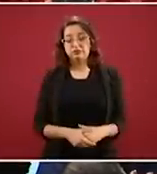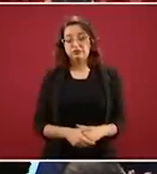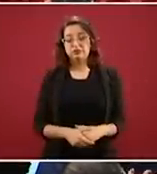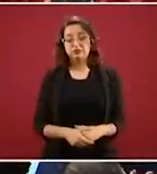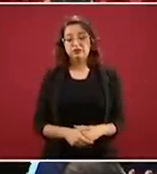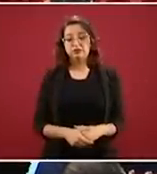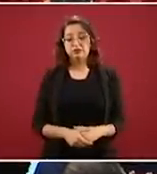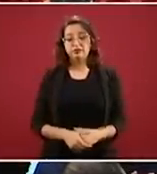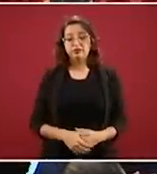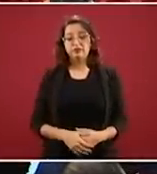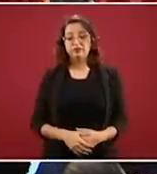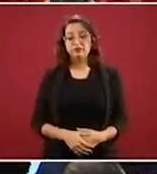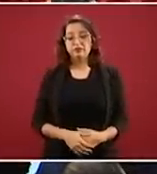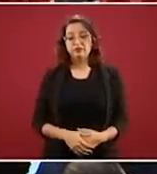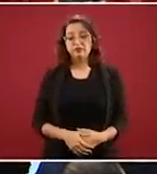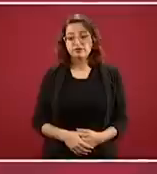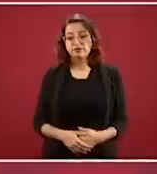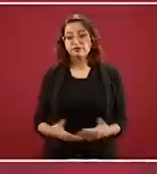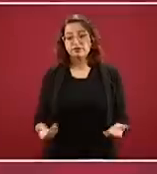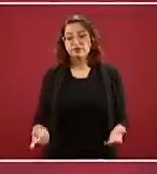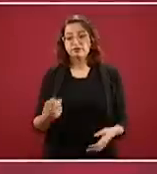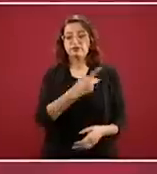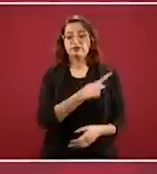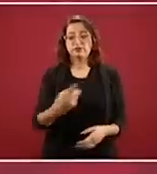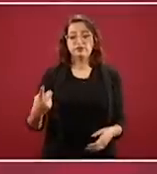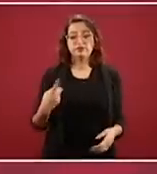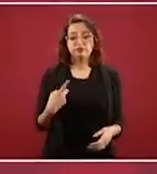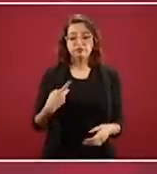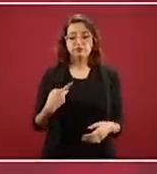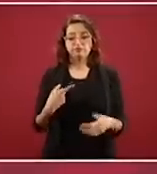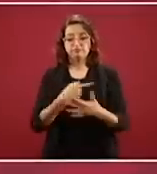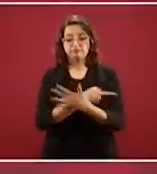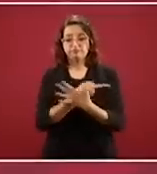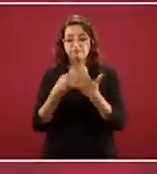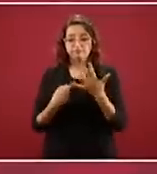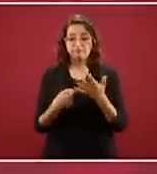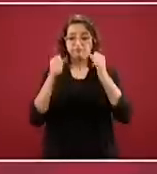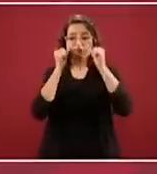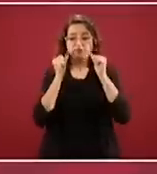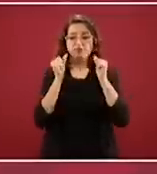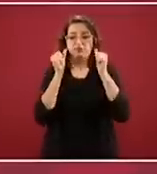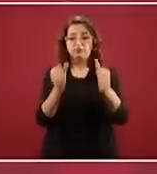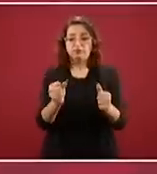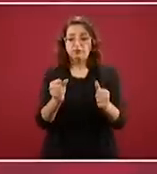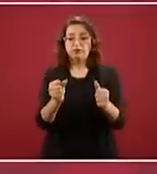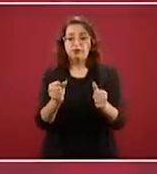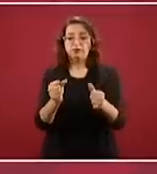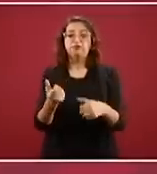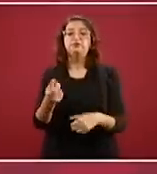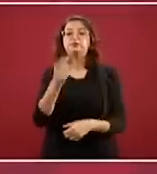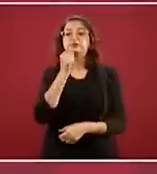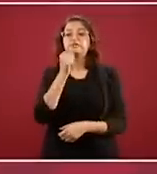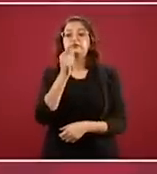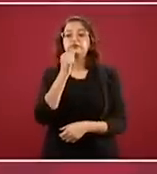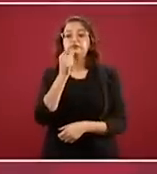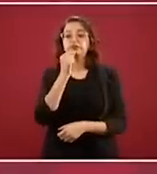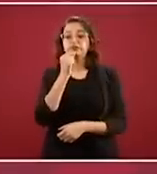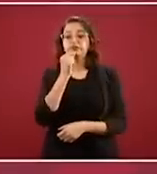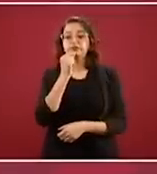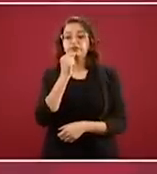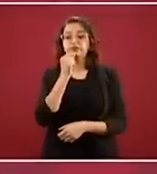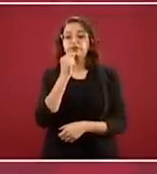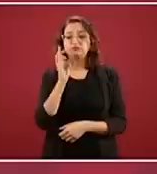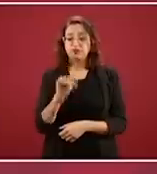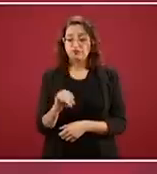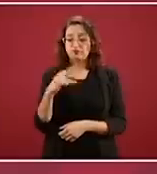Entonces, hay que procurar eso, que la policía que